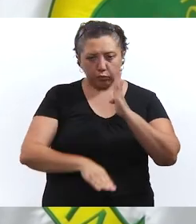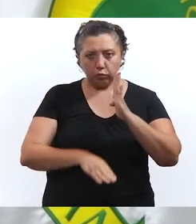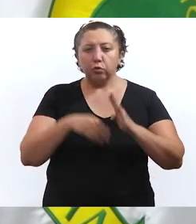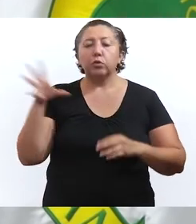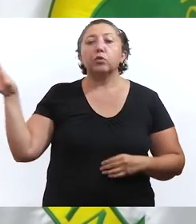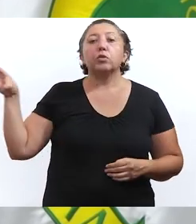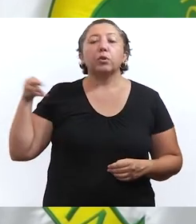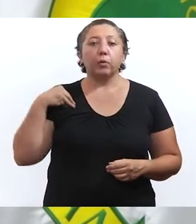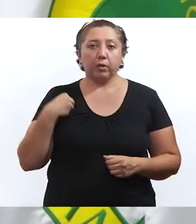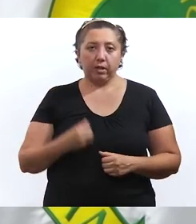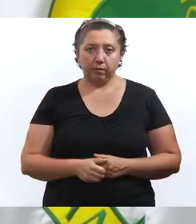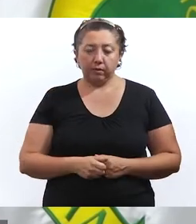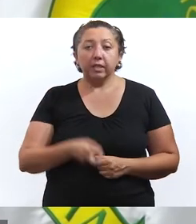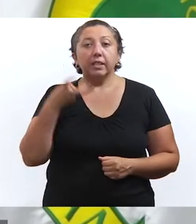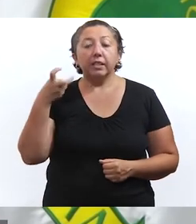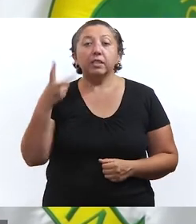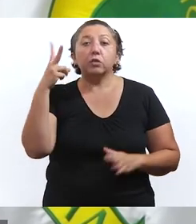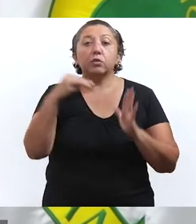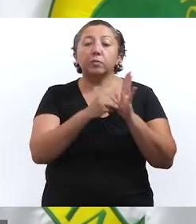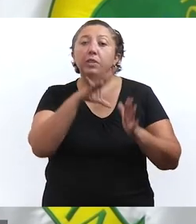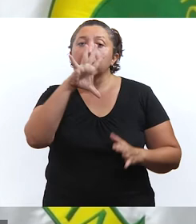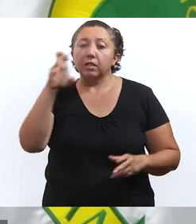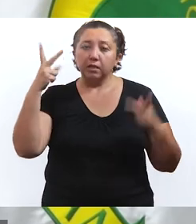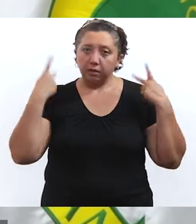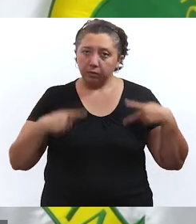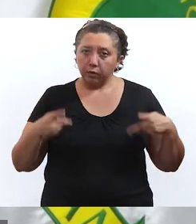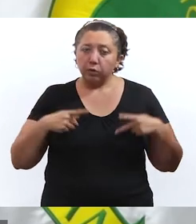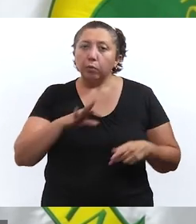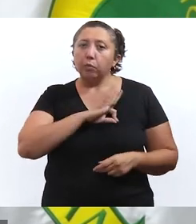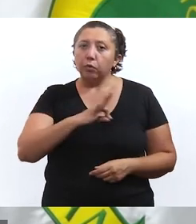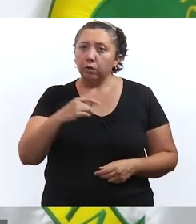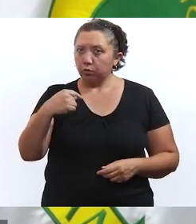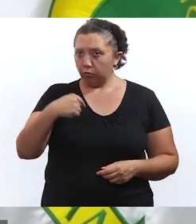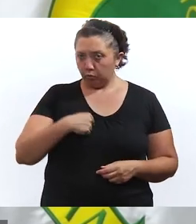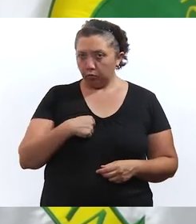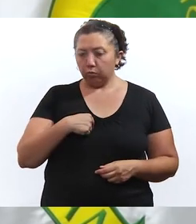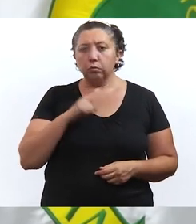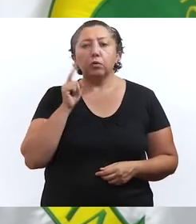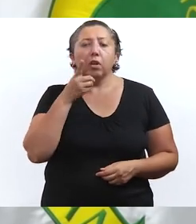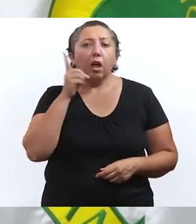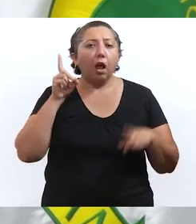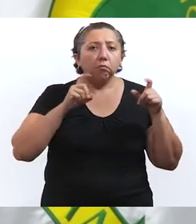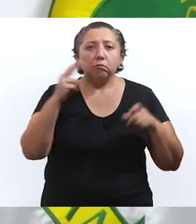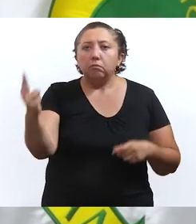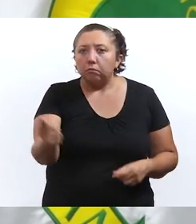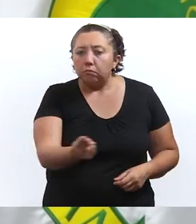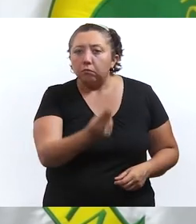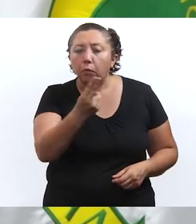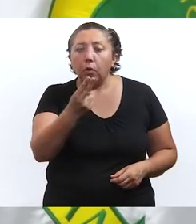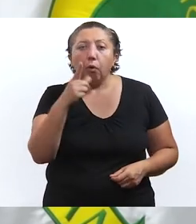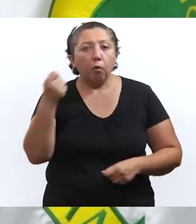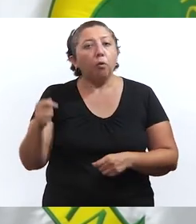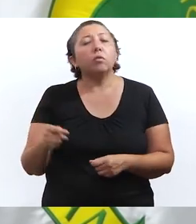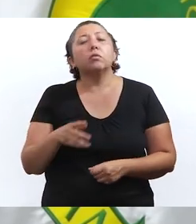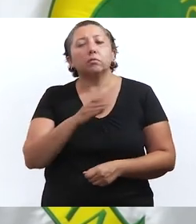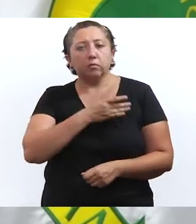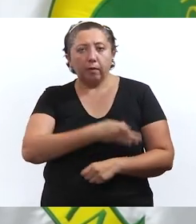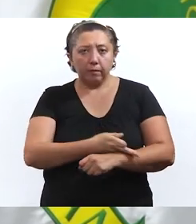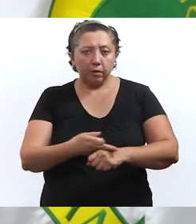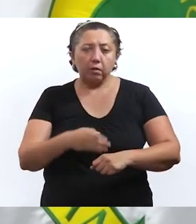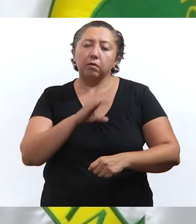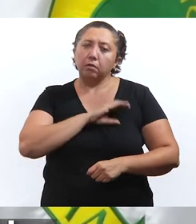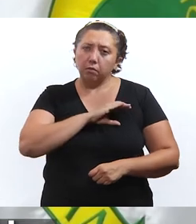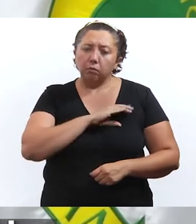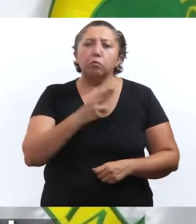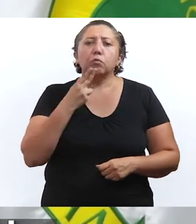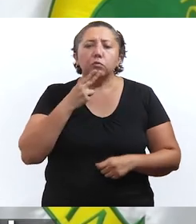reducir los casos de contagios. ¿De estas 2.500 personas podría estar yo? ¿Podría estar alguno de ustedes o alguno de nuestros seres